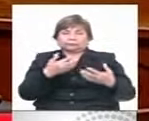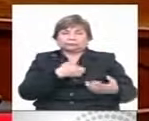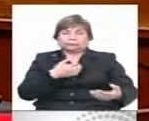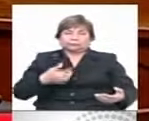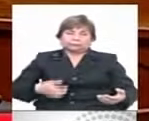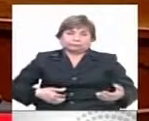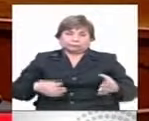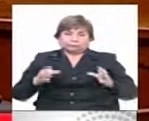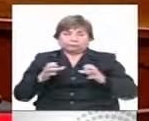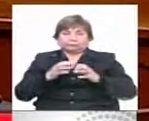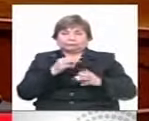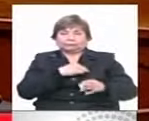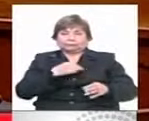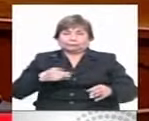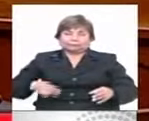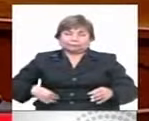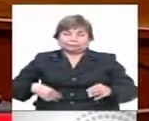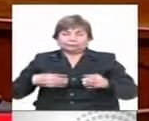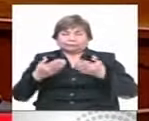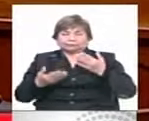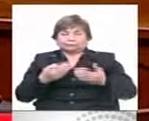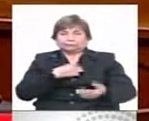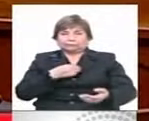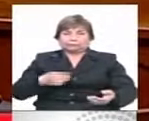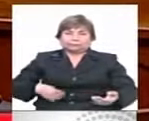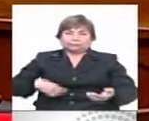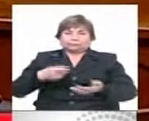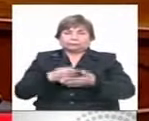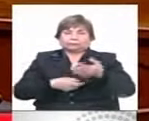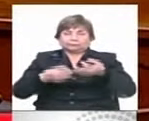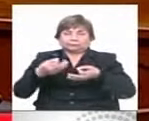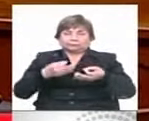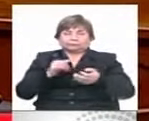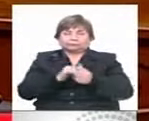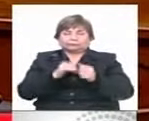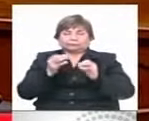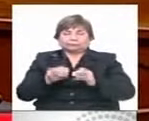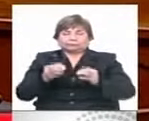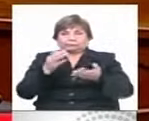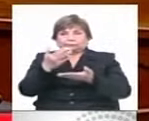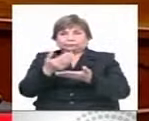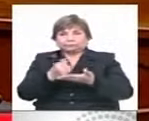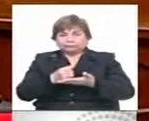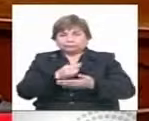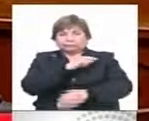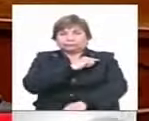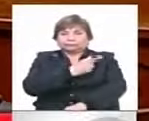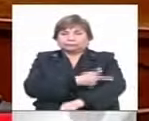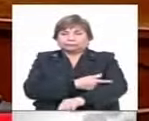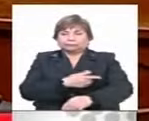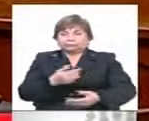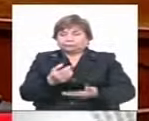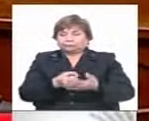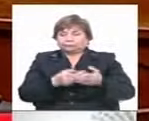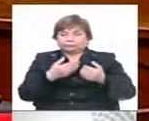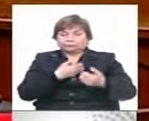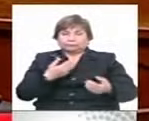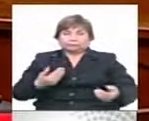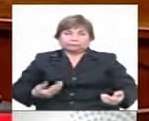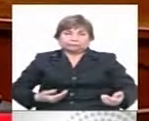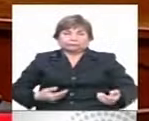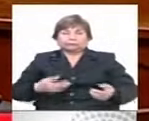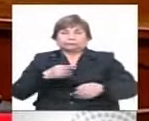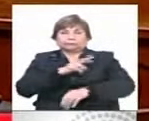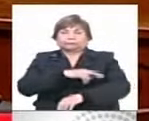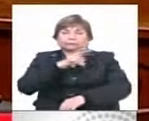del Consejo de Ministros, el Ministerio de Economía y Finanzas y la Autoridad Nacional del Servicio Civil a los gobiernos regionales